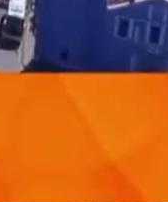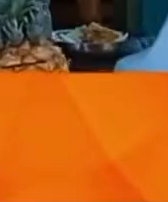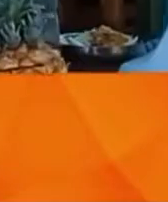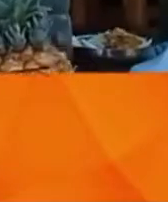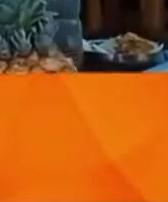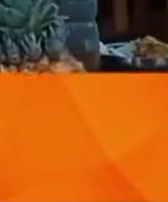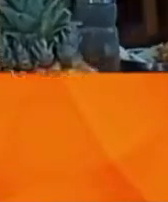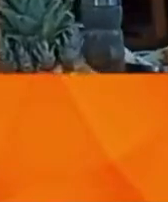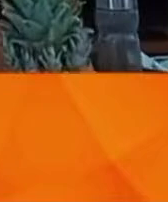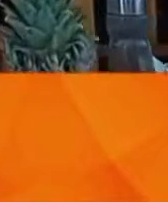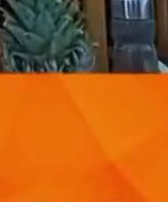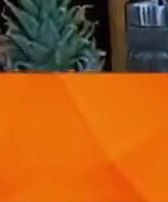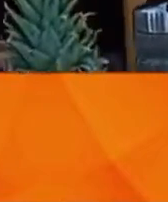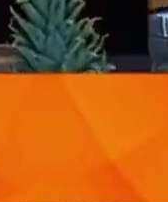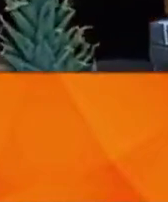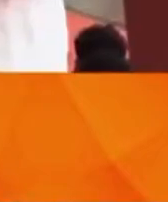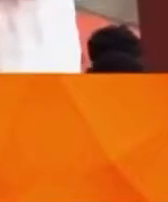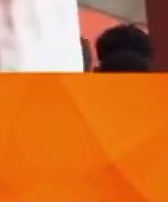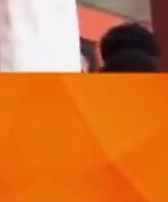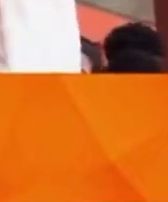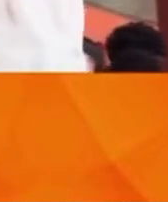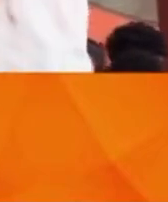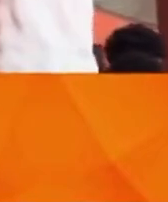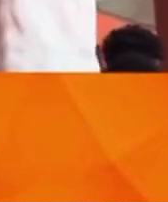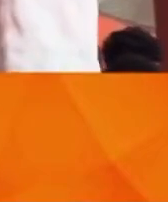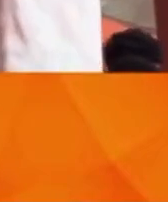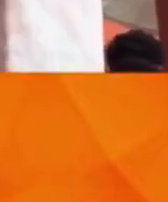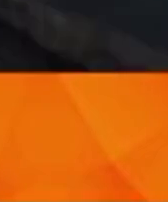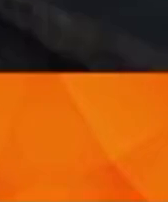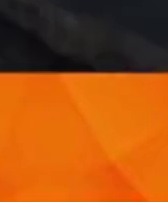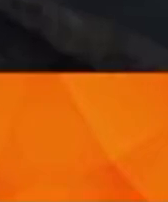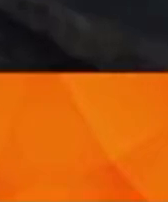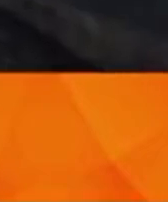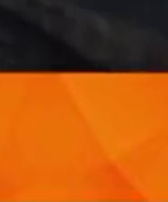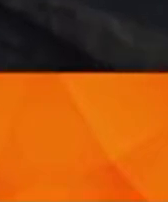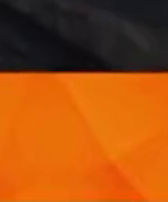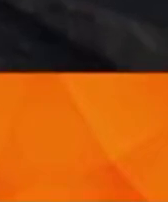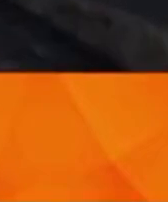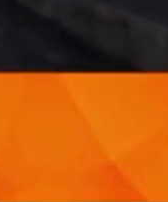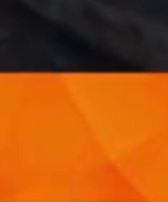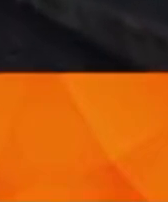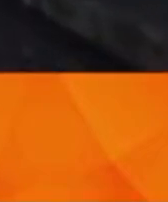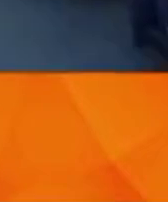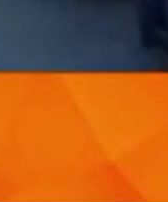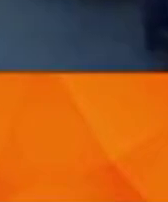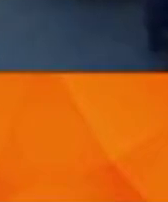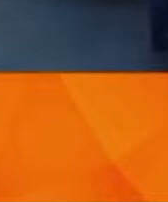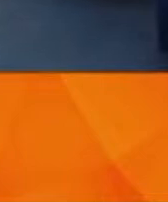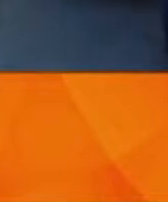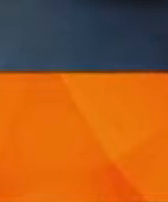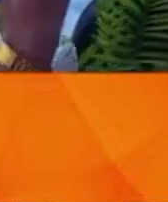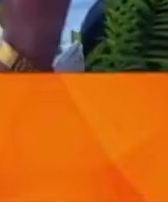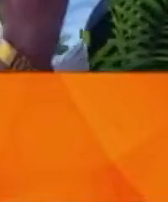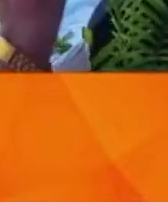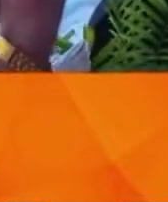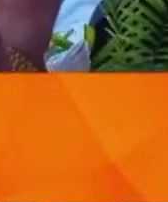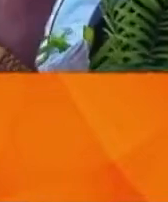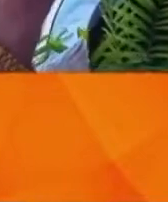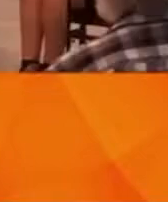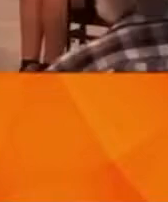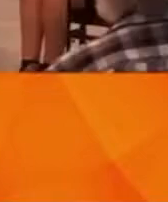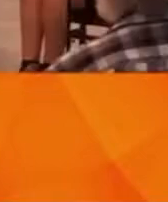Llega la musa y miles de razones para hacer esta canción. Como una intrusa dispara emociones directo a mi